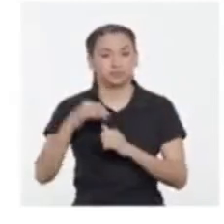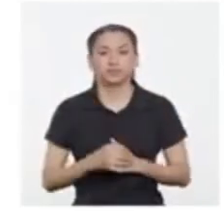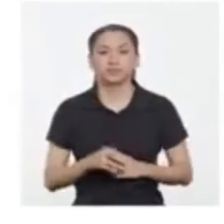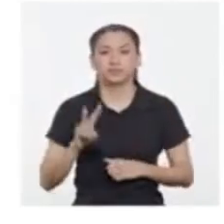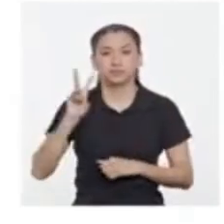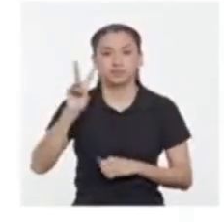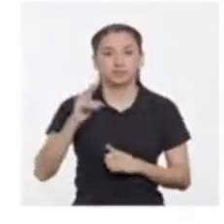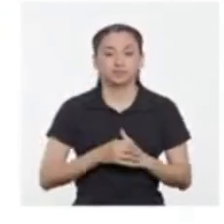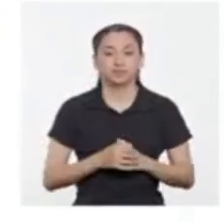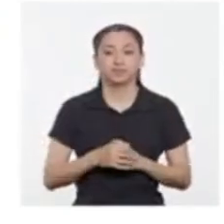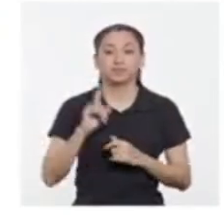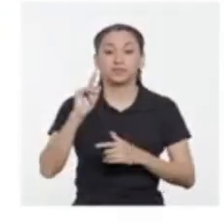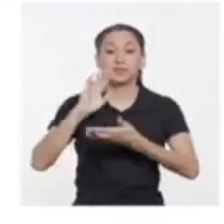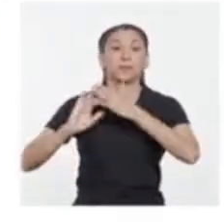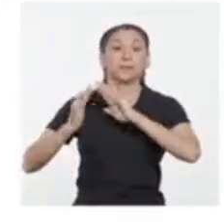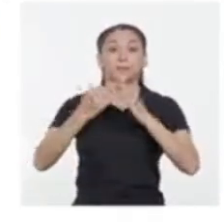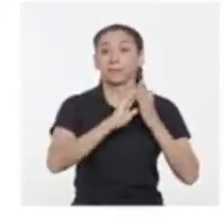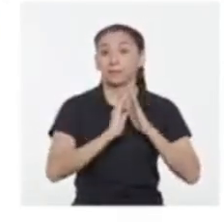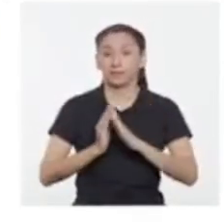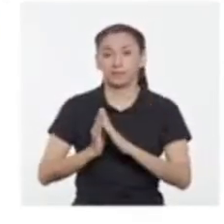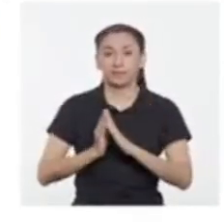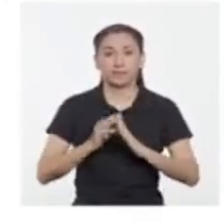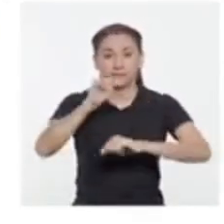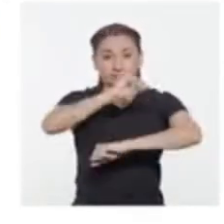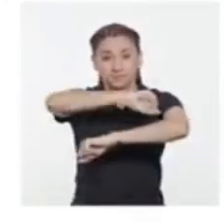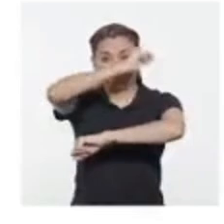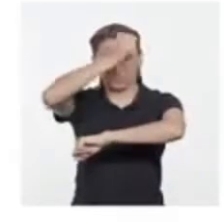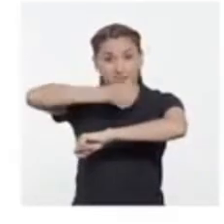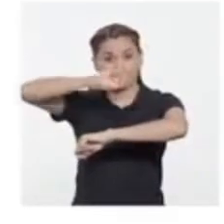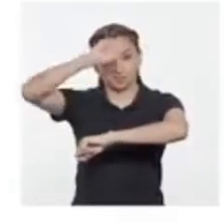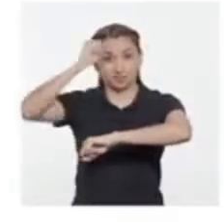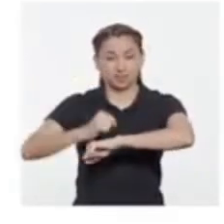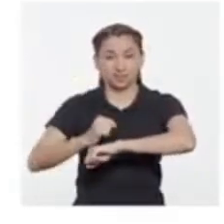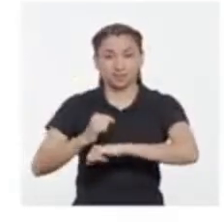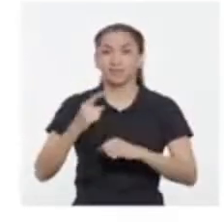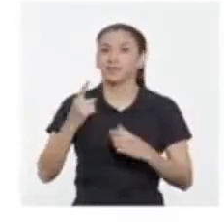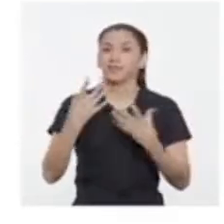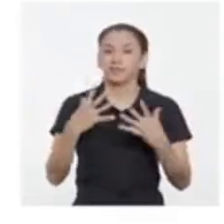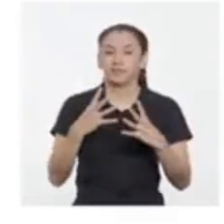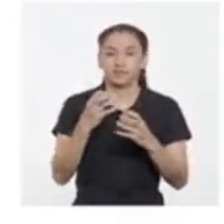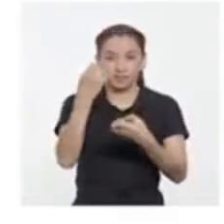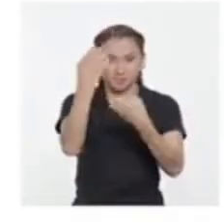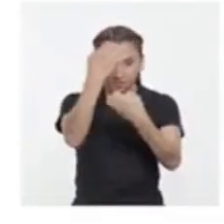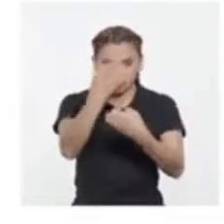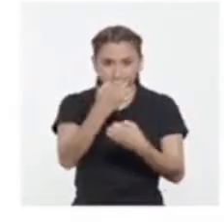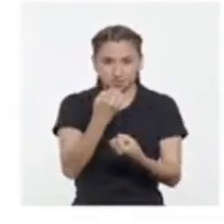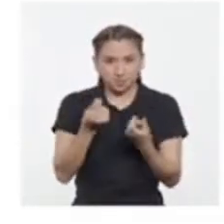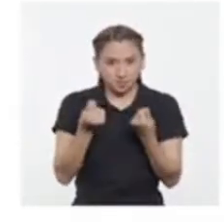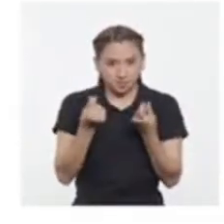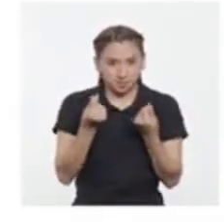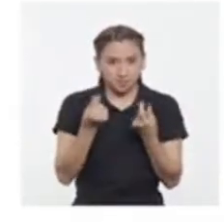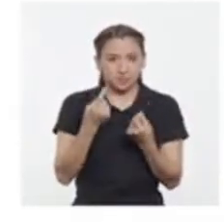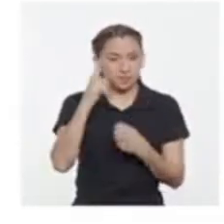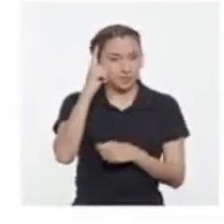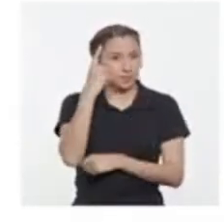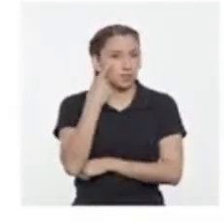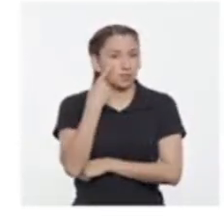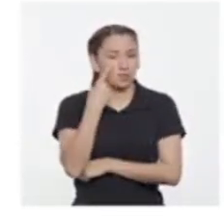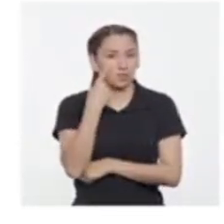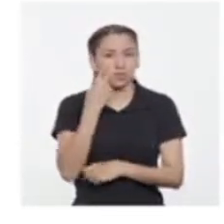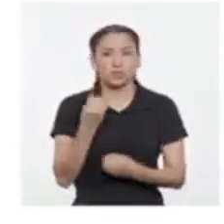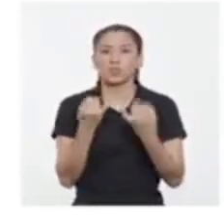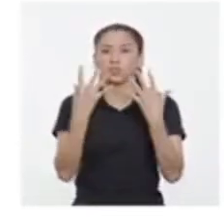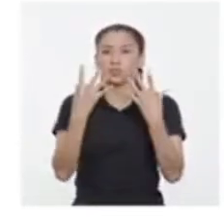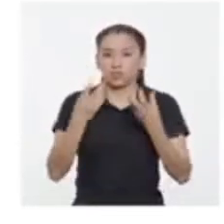metros cuadrados. Los pobladores de la comunidad altoandina de La Colpa elaboran un presupuesto para conocer